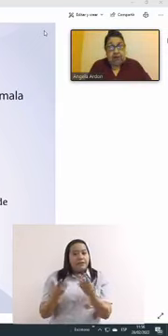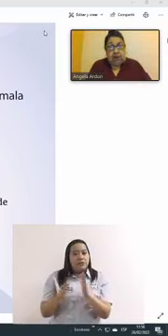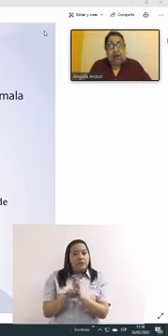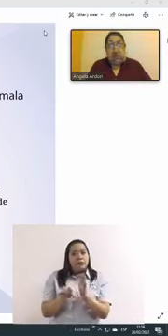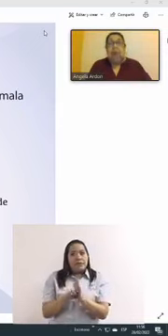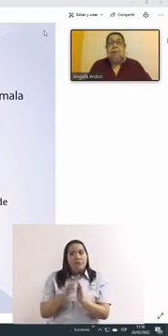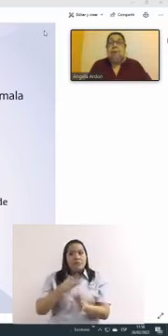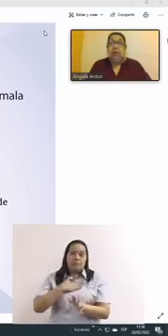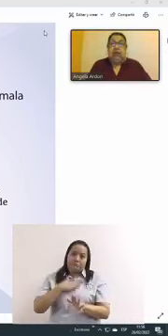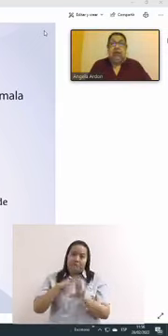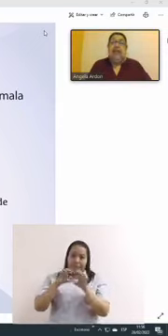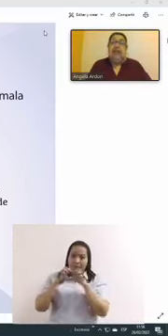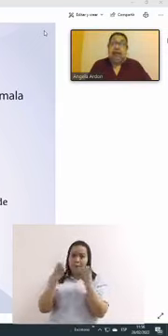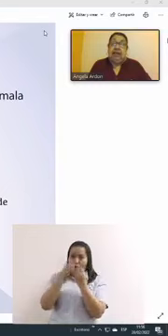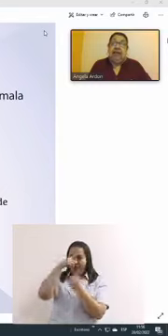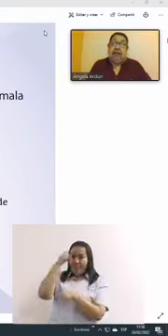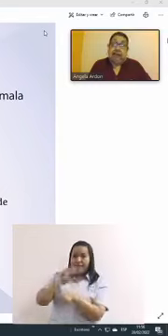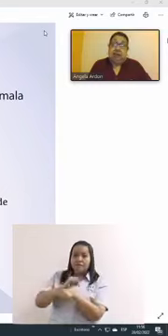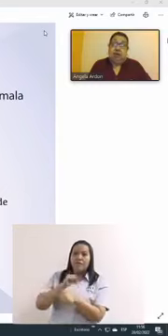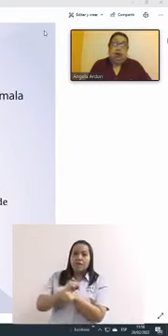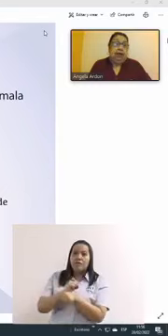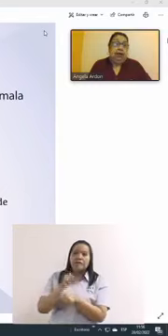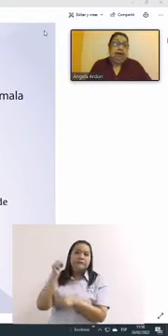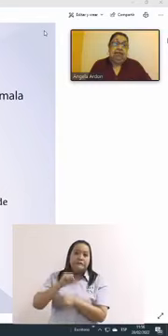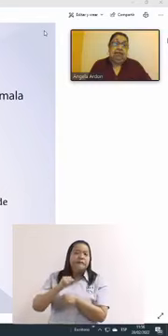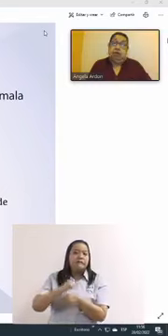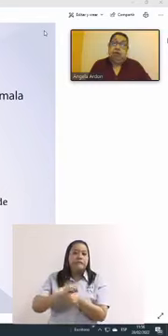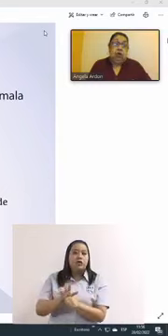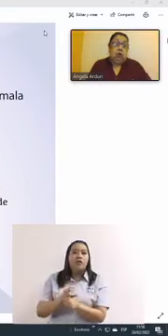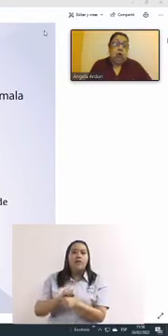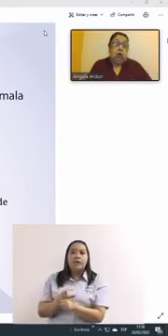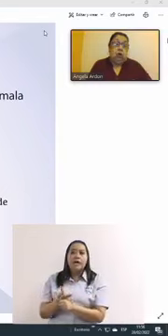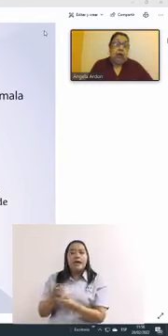salvado. Pero sí, y sigue afectando. Ahorita